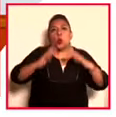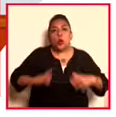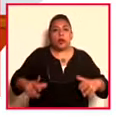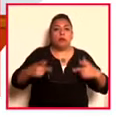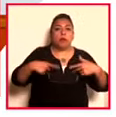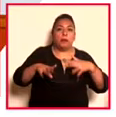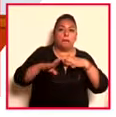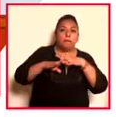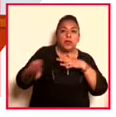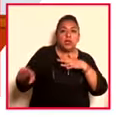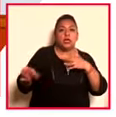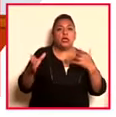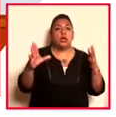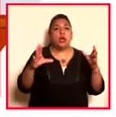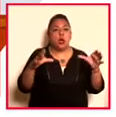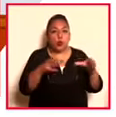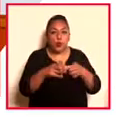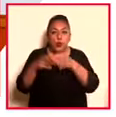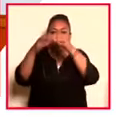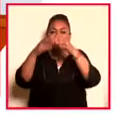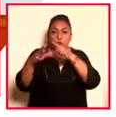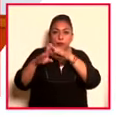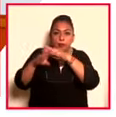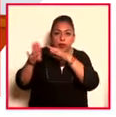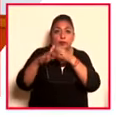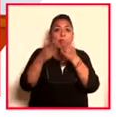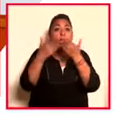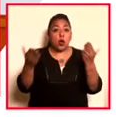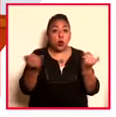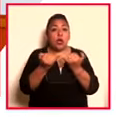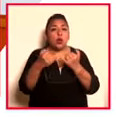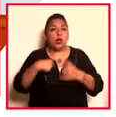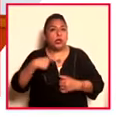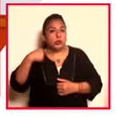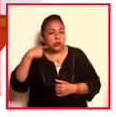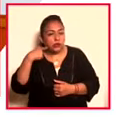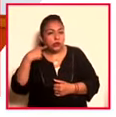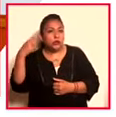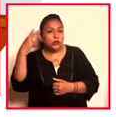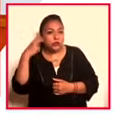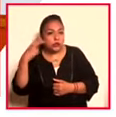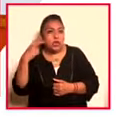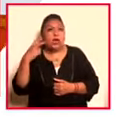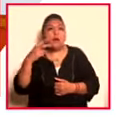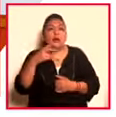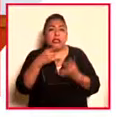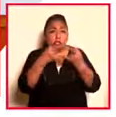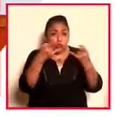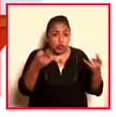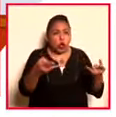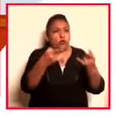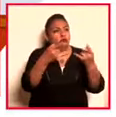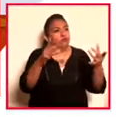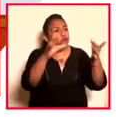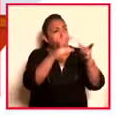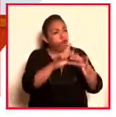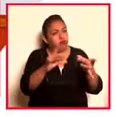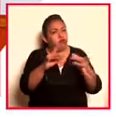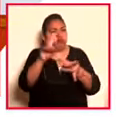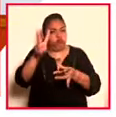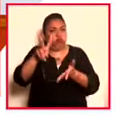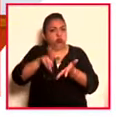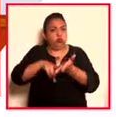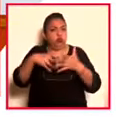y patrones de migración, creo que ahora también está la escucha, ¿no? Ahora podemos contar unas historias dignas, unas